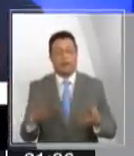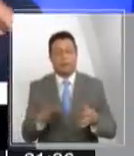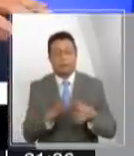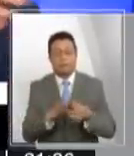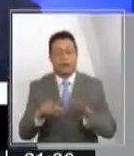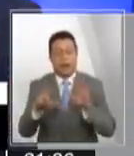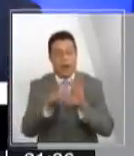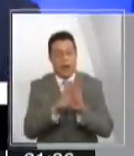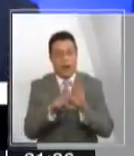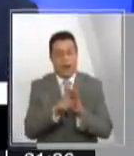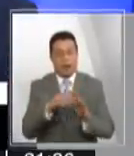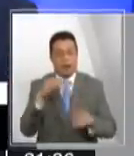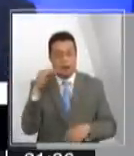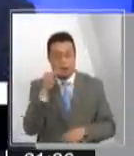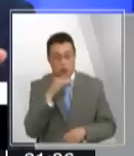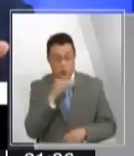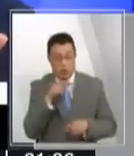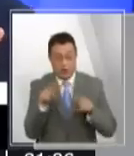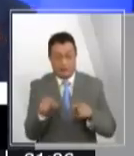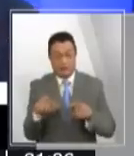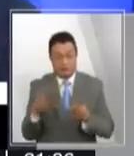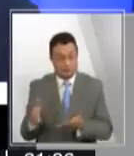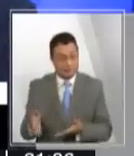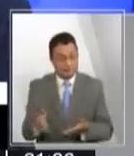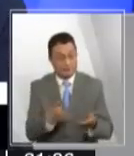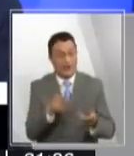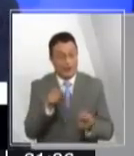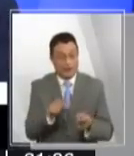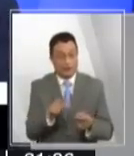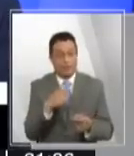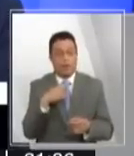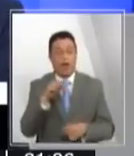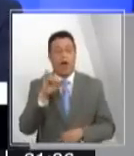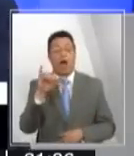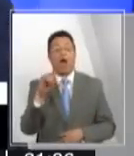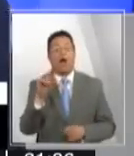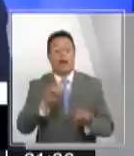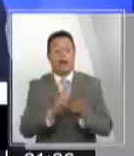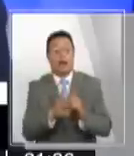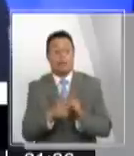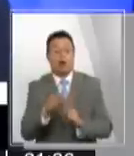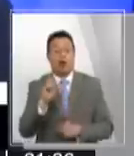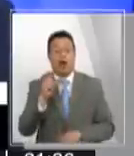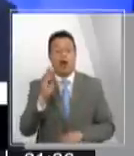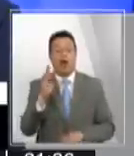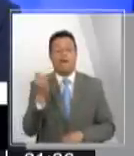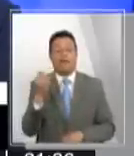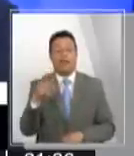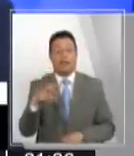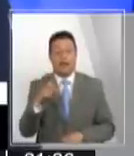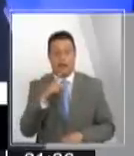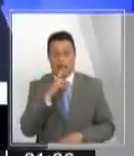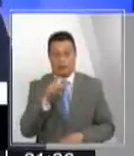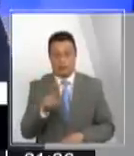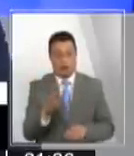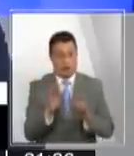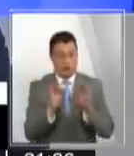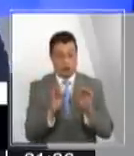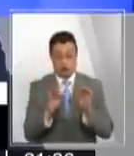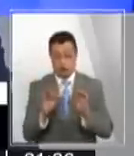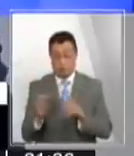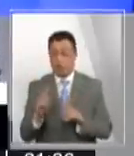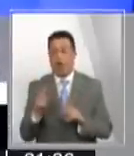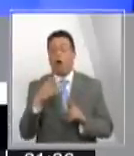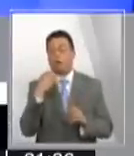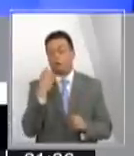o la situación que conduce a la ley express, el ajuste de gabinete que no fue, en condiciones que han sido criticadas